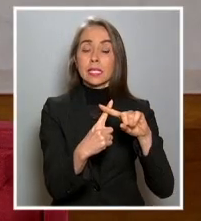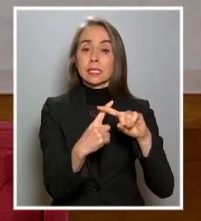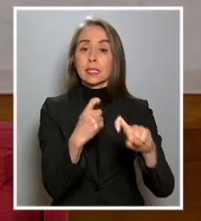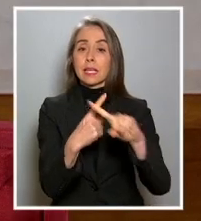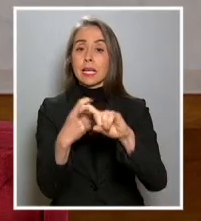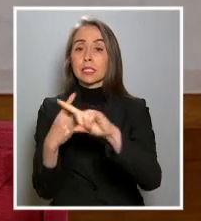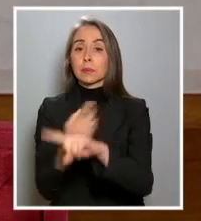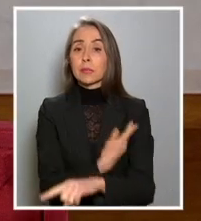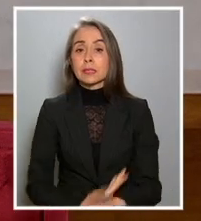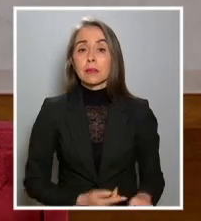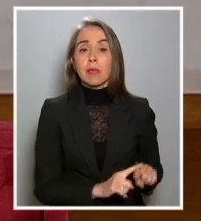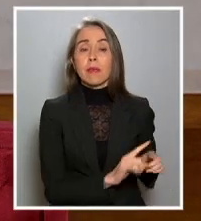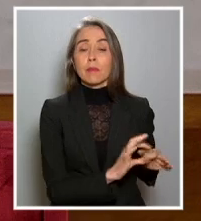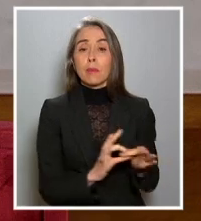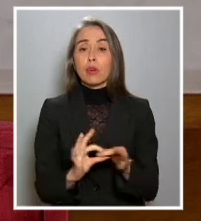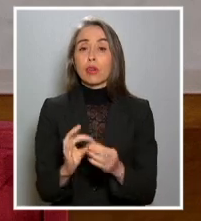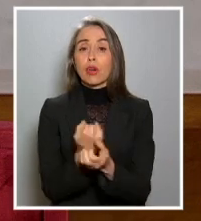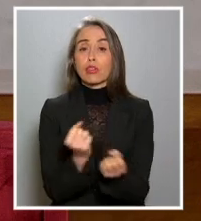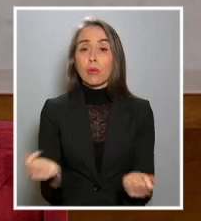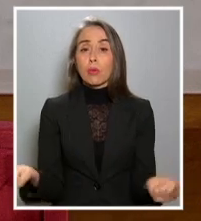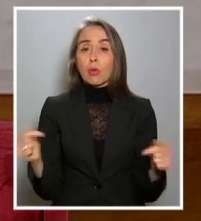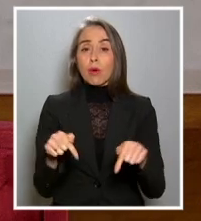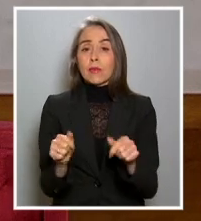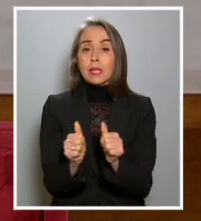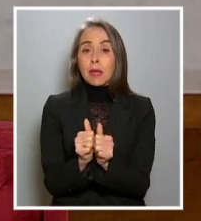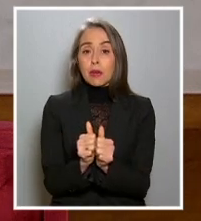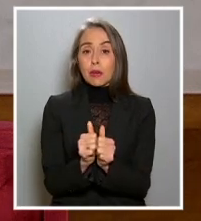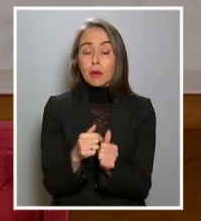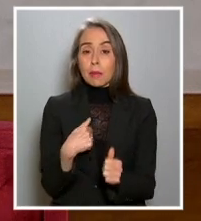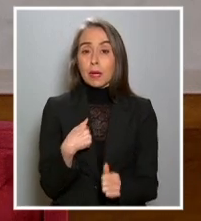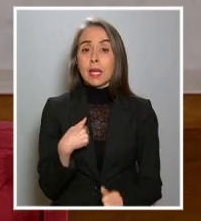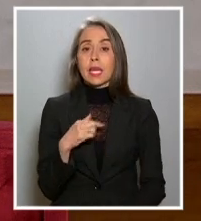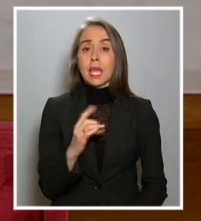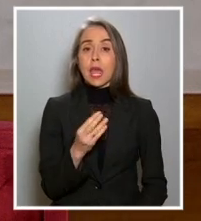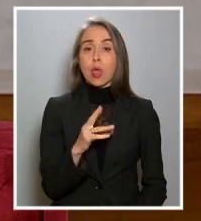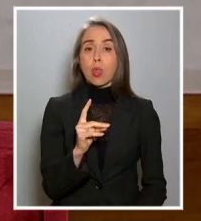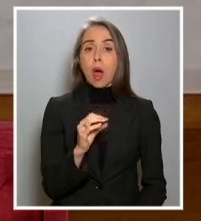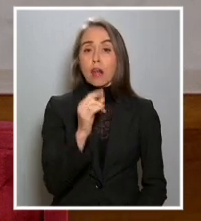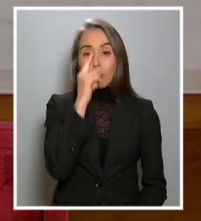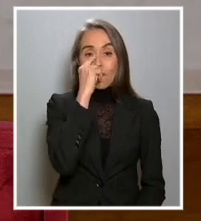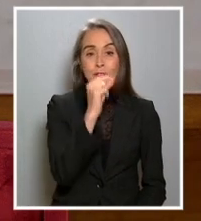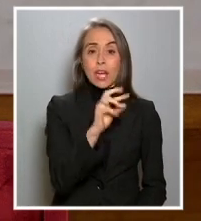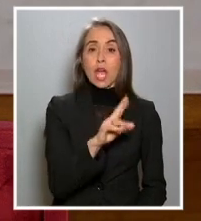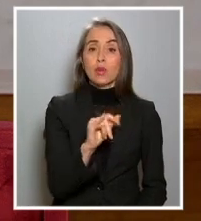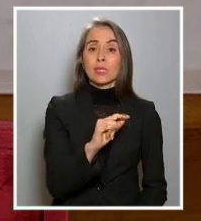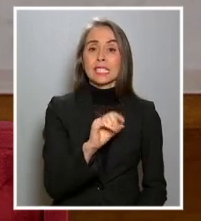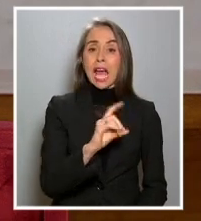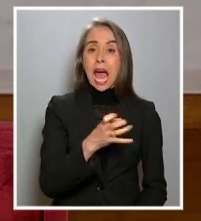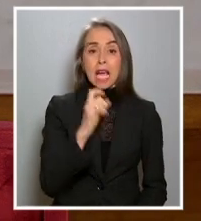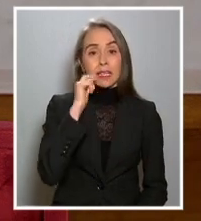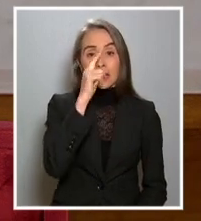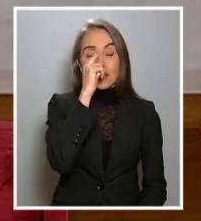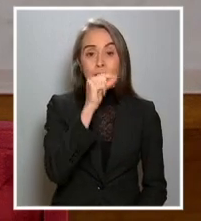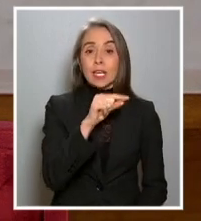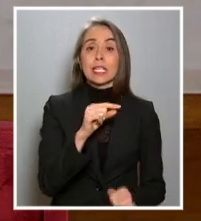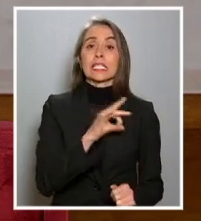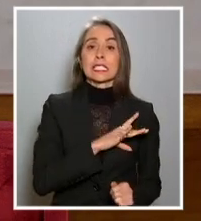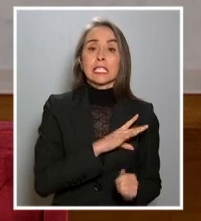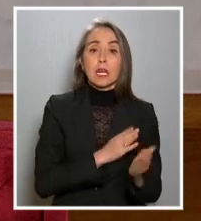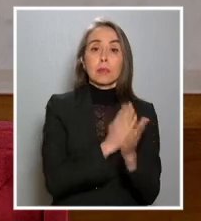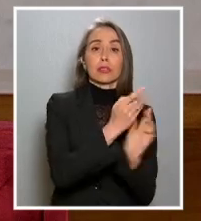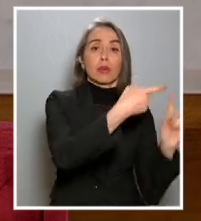que por diversas razones hoy no han podido acompañarme. A Eduardo Frei Ruiz-Tagle, uno de los artífices de la apertura de Chile al